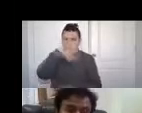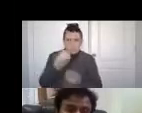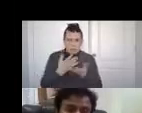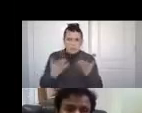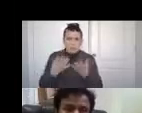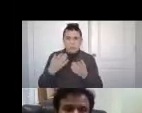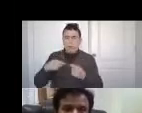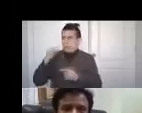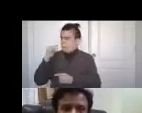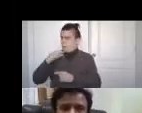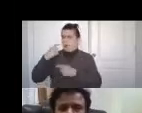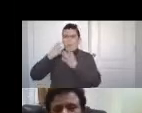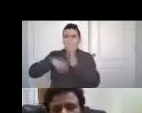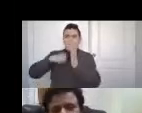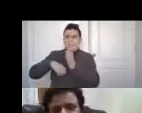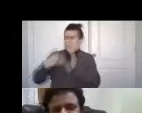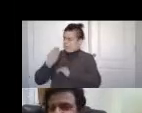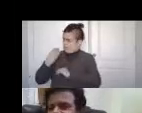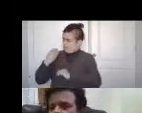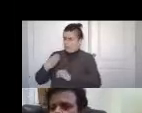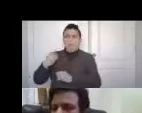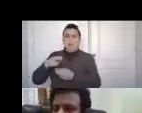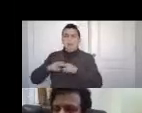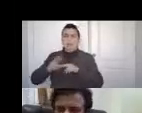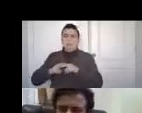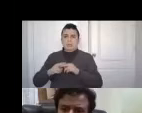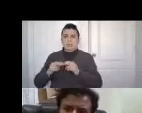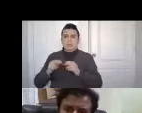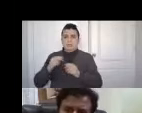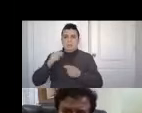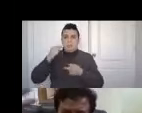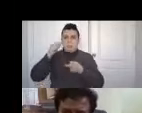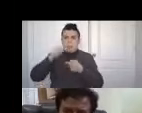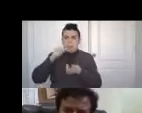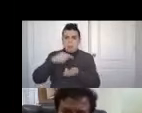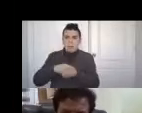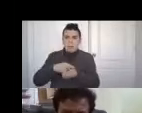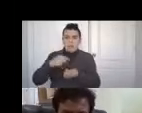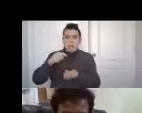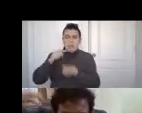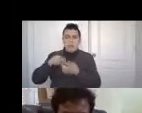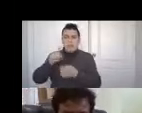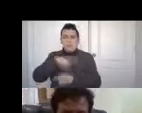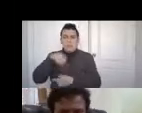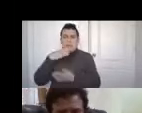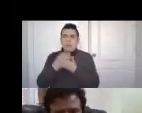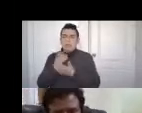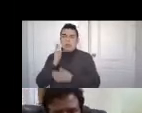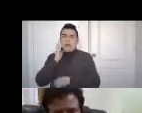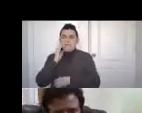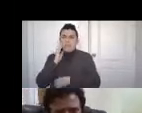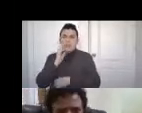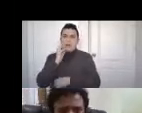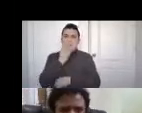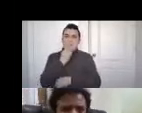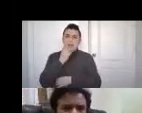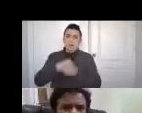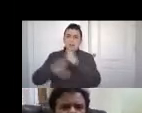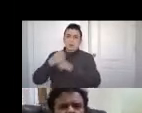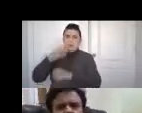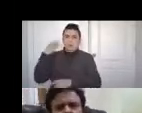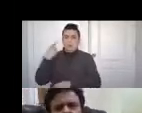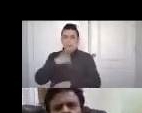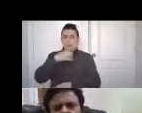meses, porque se empezó a hacer test de anticuerpos. No sé si ustedes se acuerdan, en abril, mayo del año pasado, hacíamos test de